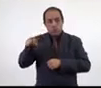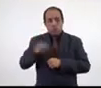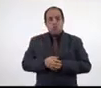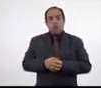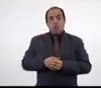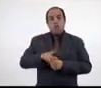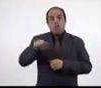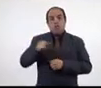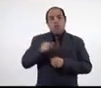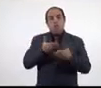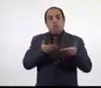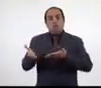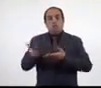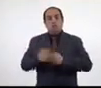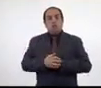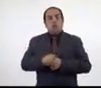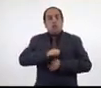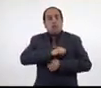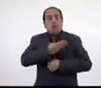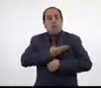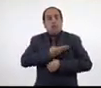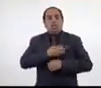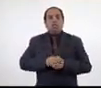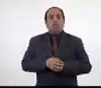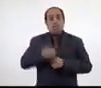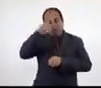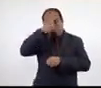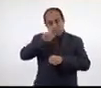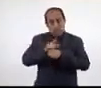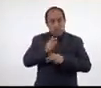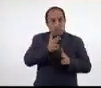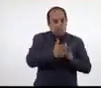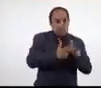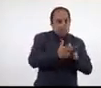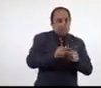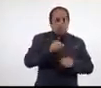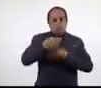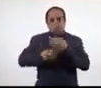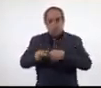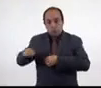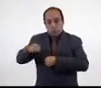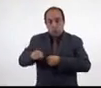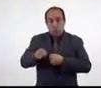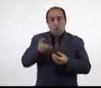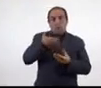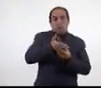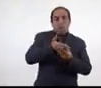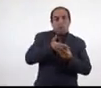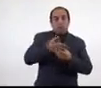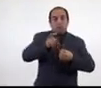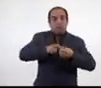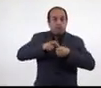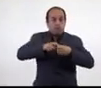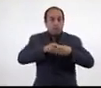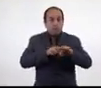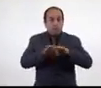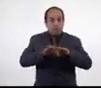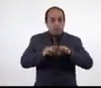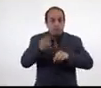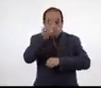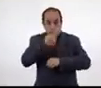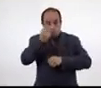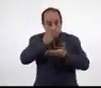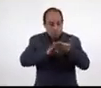ferroviario procedente de España. Todos ellos también se sumarán a las tareas de revisión documental.